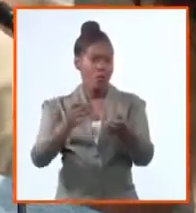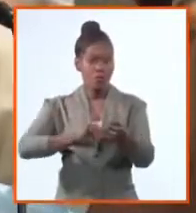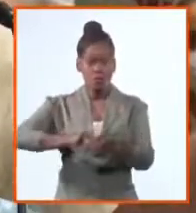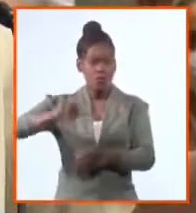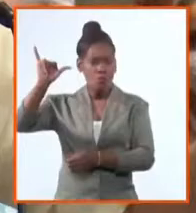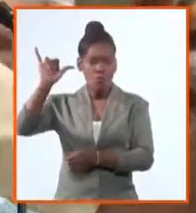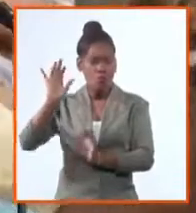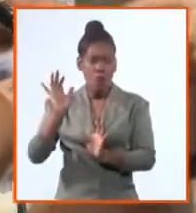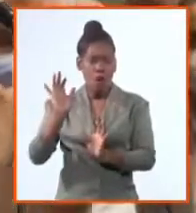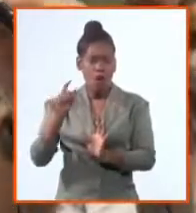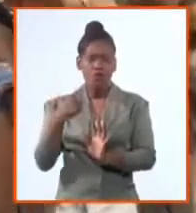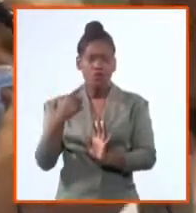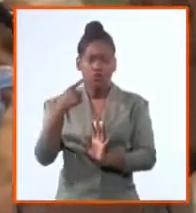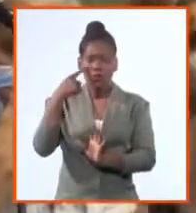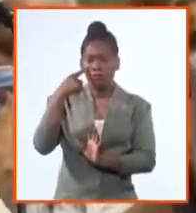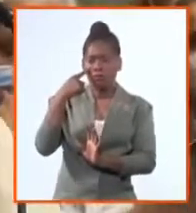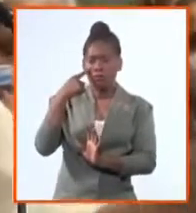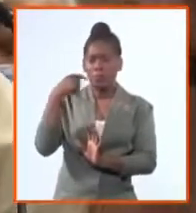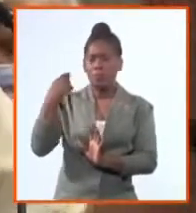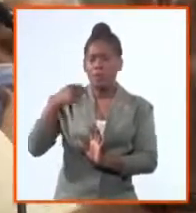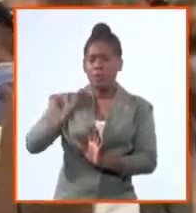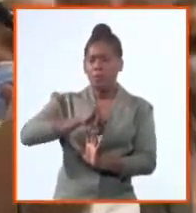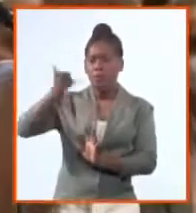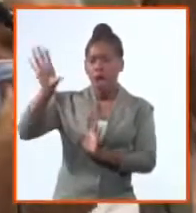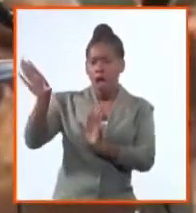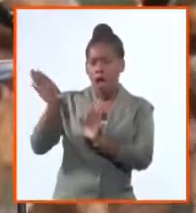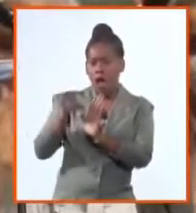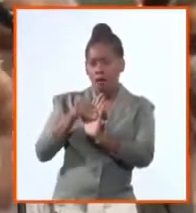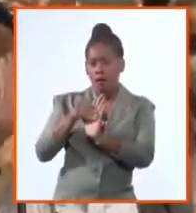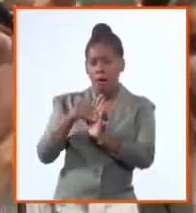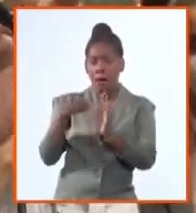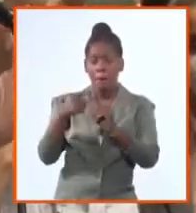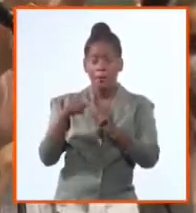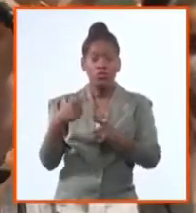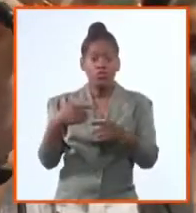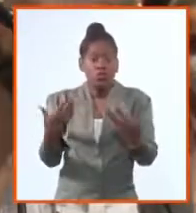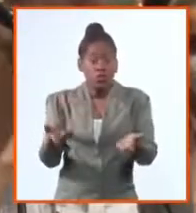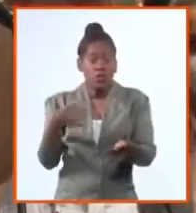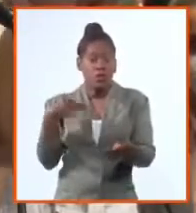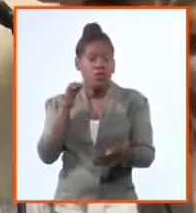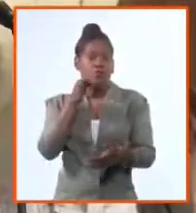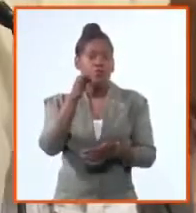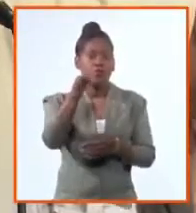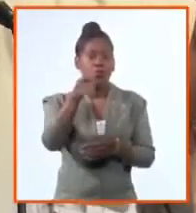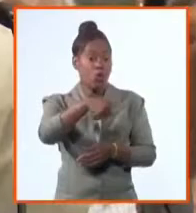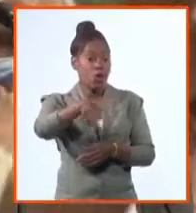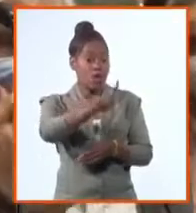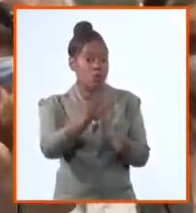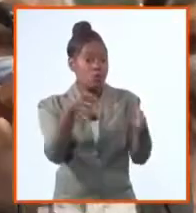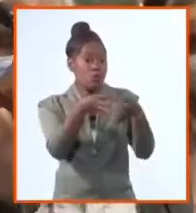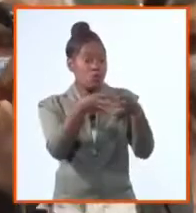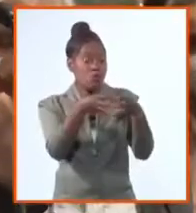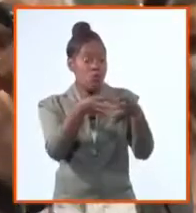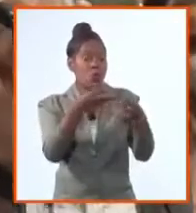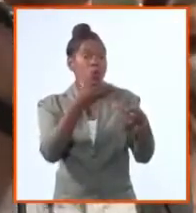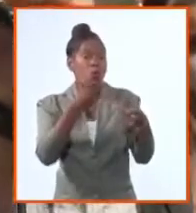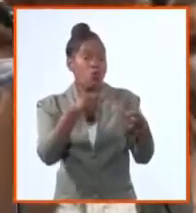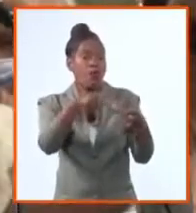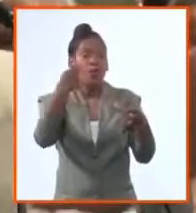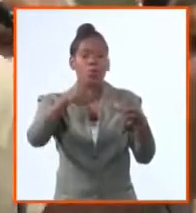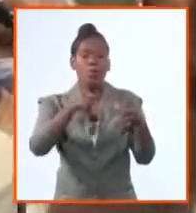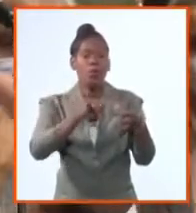Entonces, tenemos que seguir apostando a una política pronatalista buscando un número de nacimientos que no va a llegar al